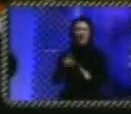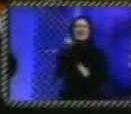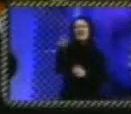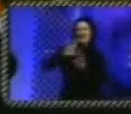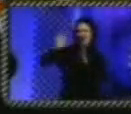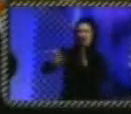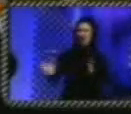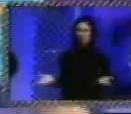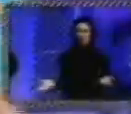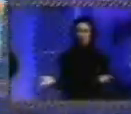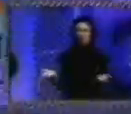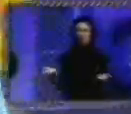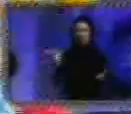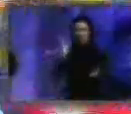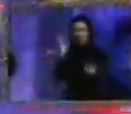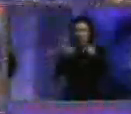¿Esa mujer?